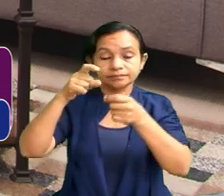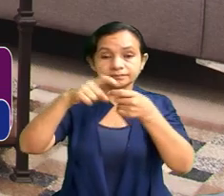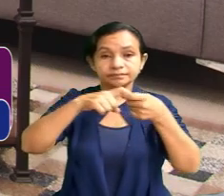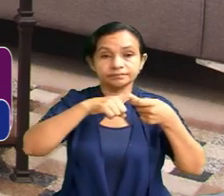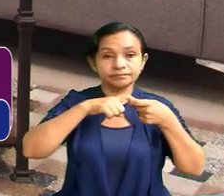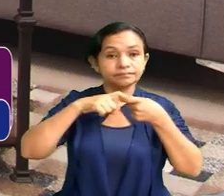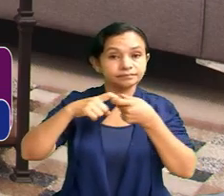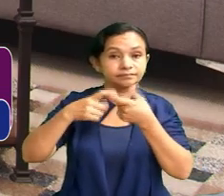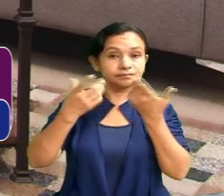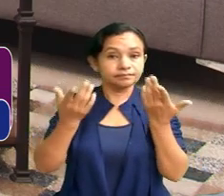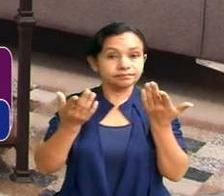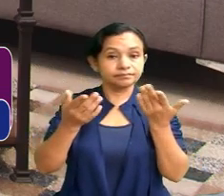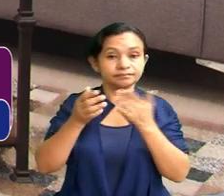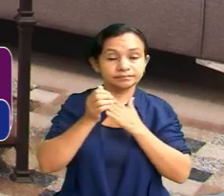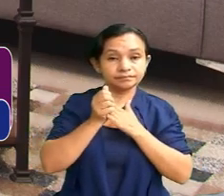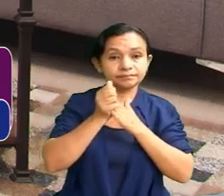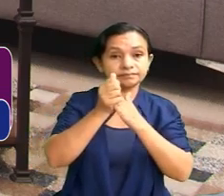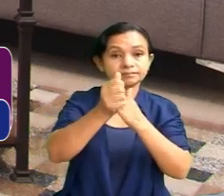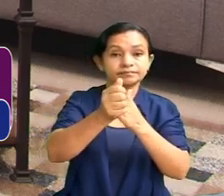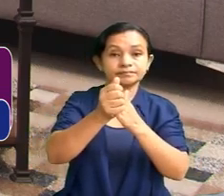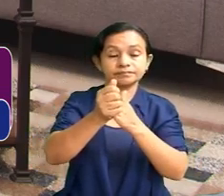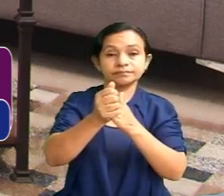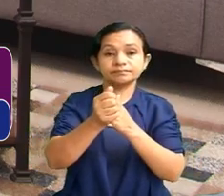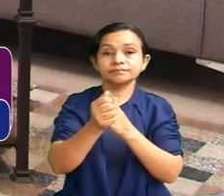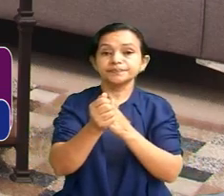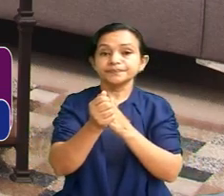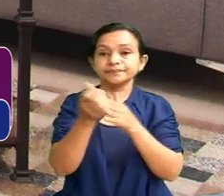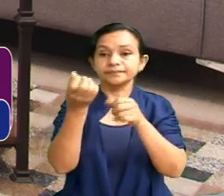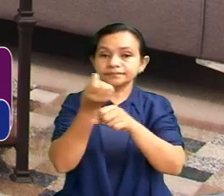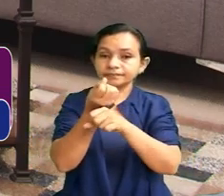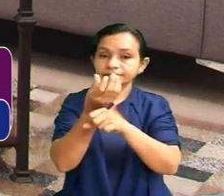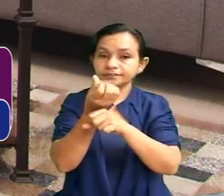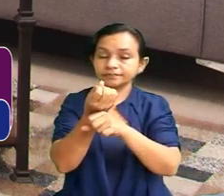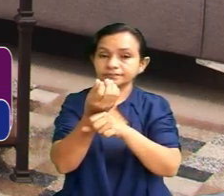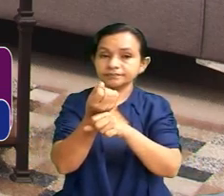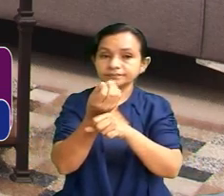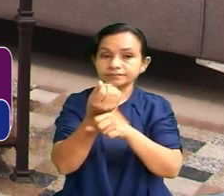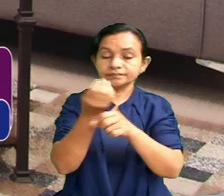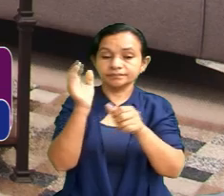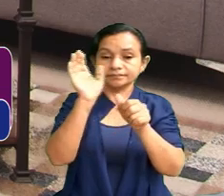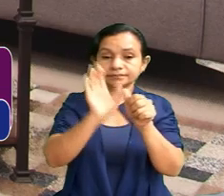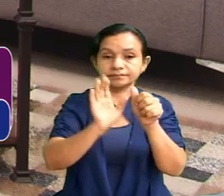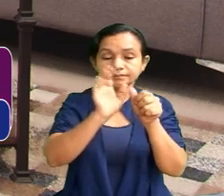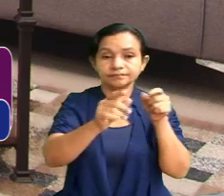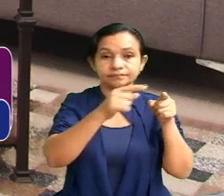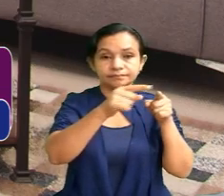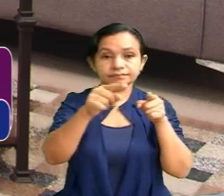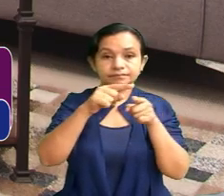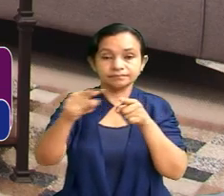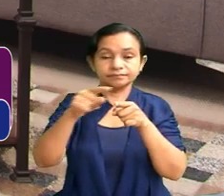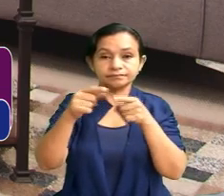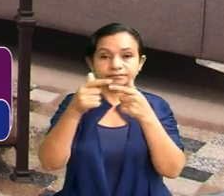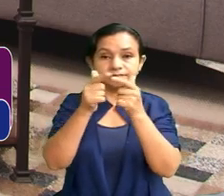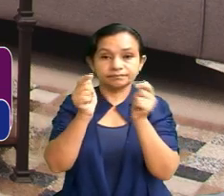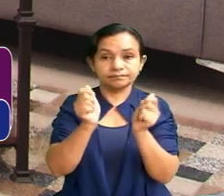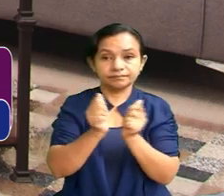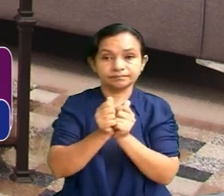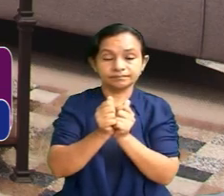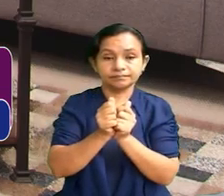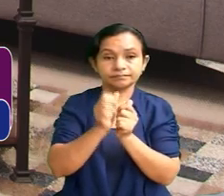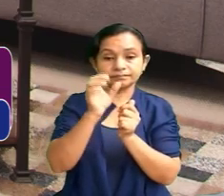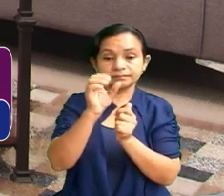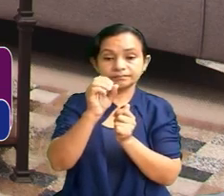pero pero que es dirigido desde los alcaldes en el territorio verdad se organizan los comités municipales de